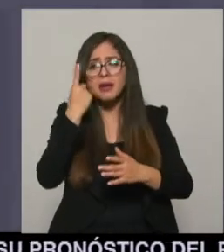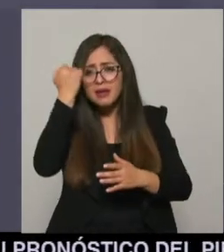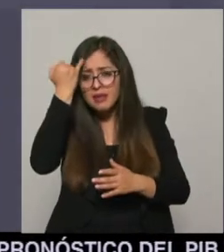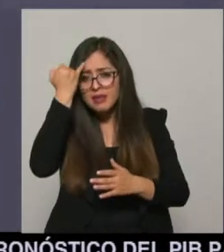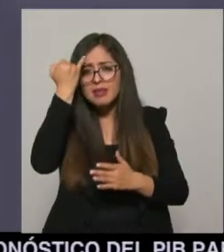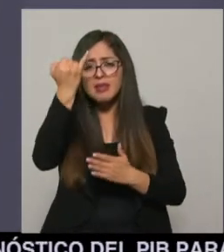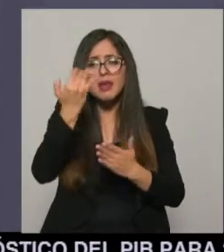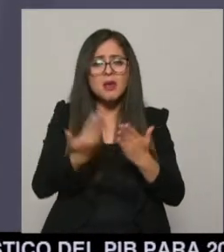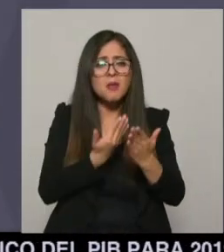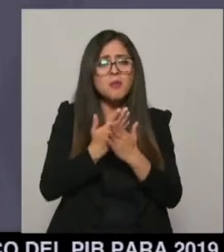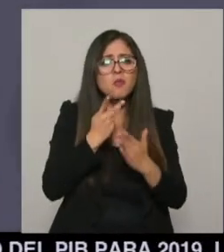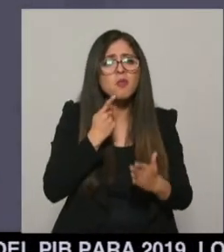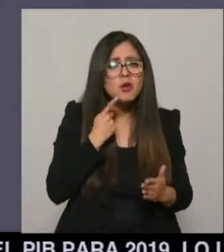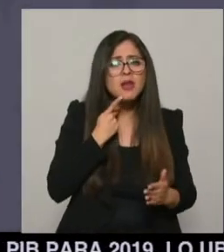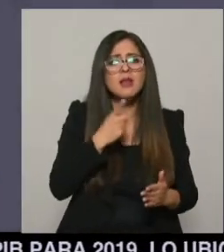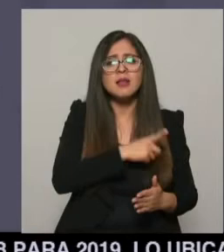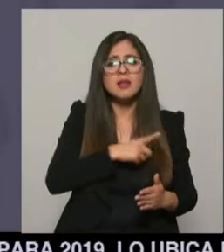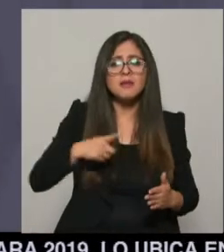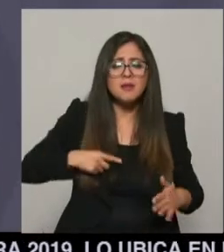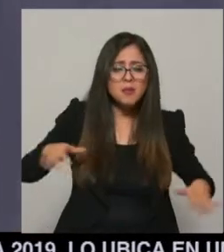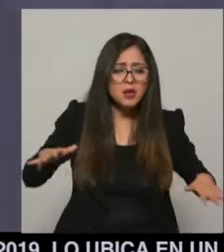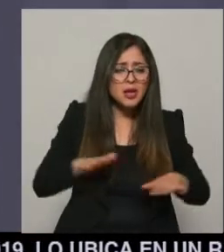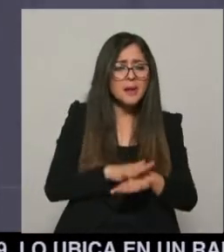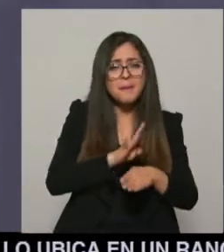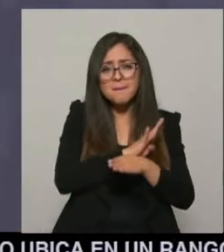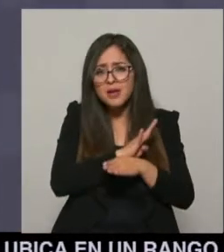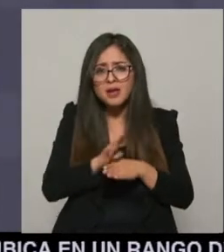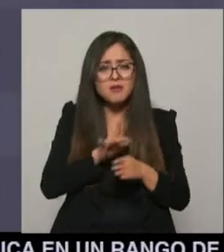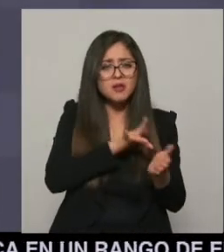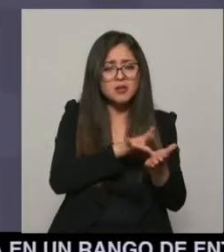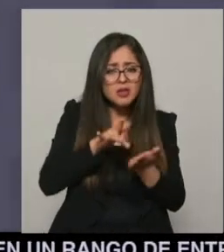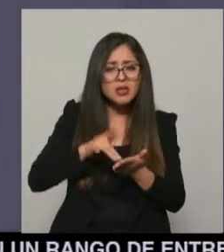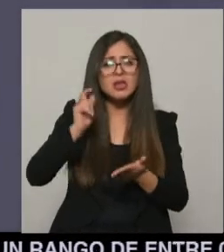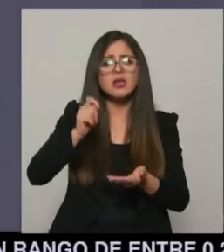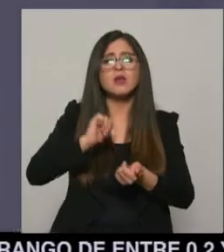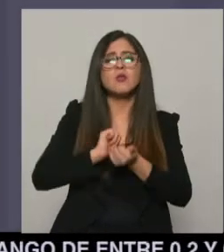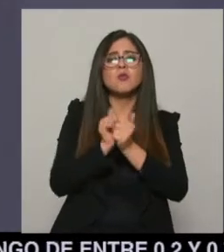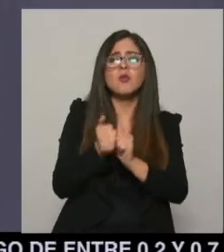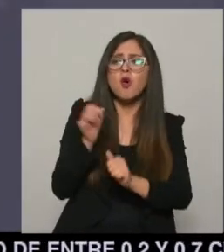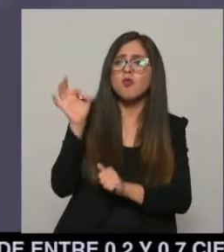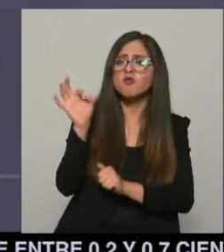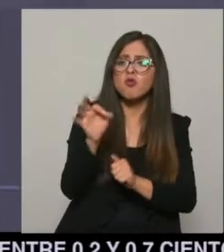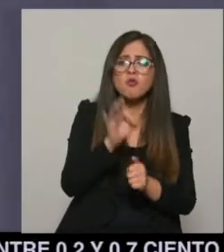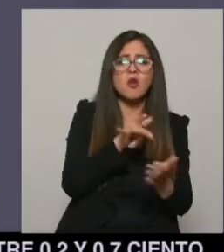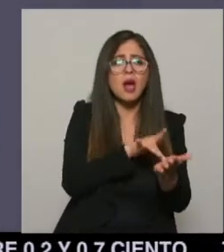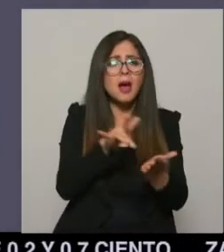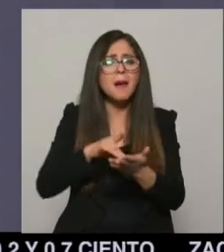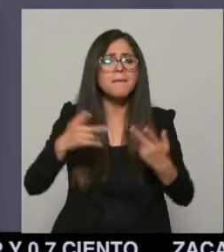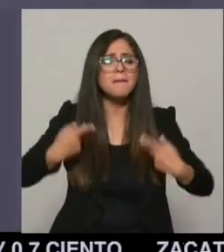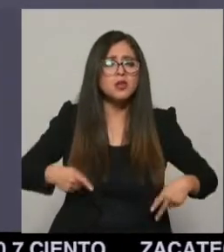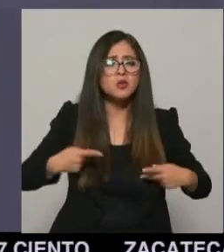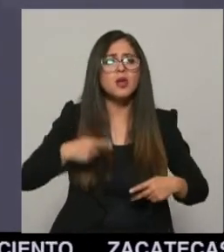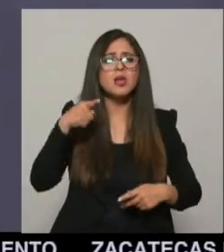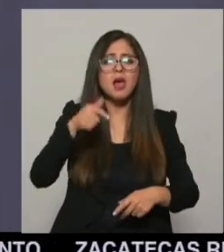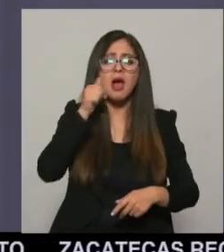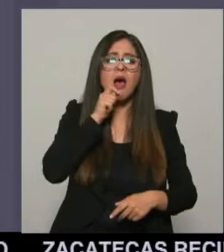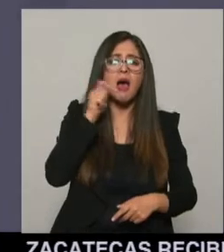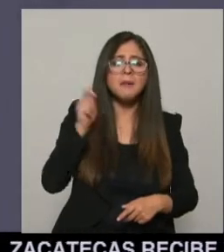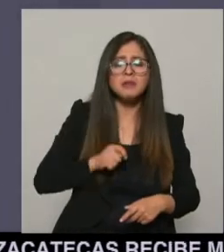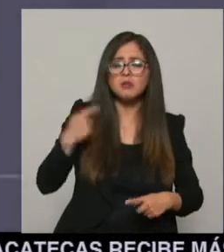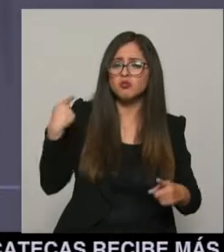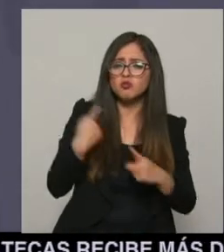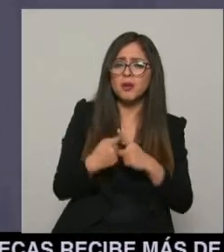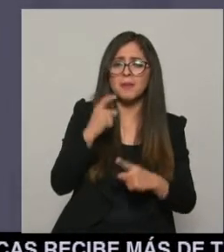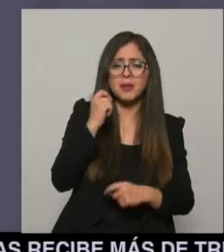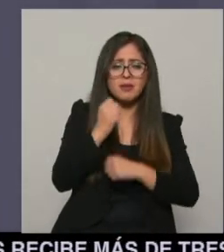partidos, de transformar esta ciudad en beneficio de los ciudadanos, de terminar con las prácticas clientelares que han dominado esta ciudad durante 20 años, de terminar